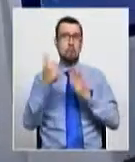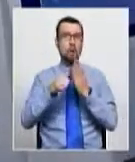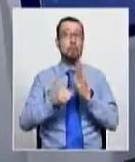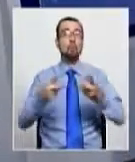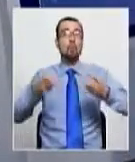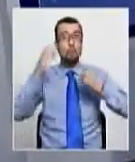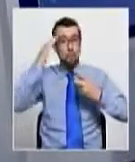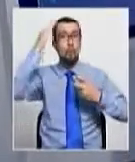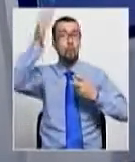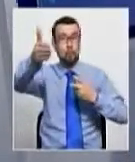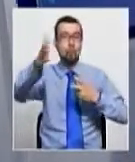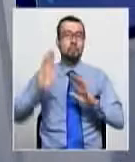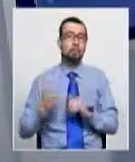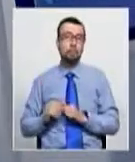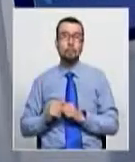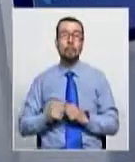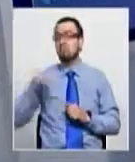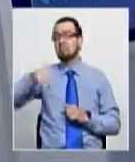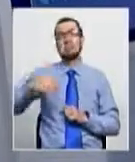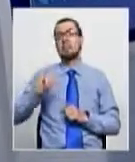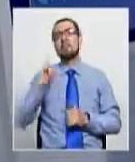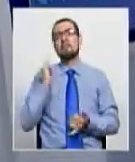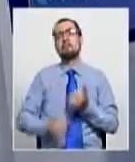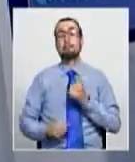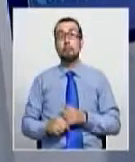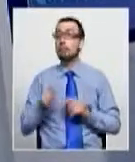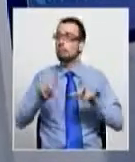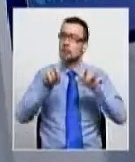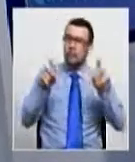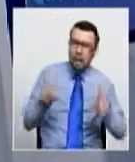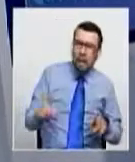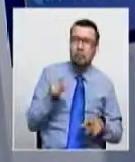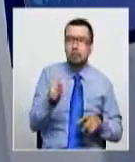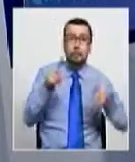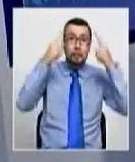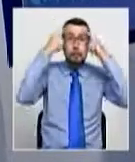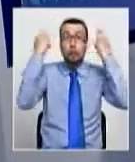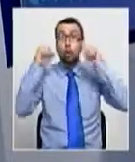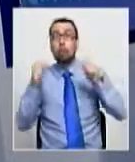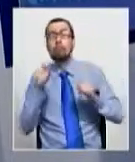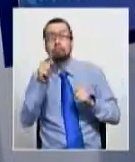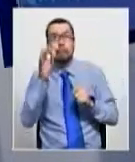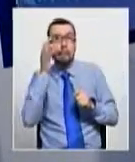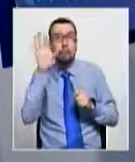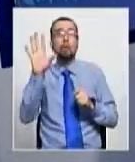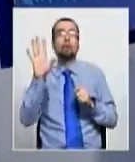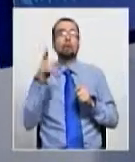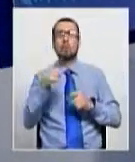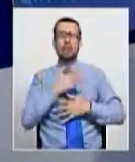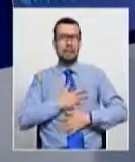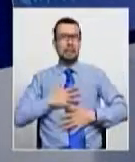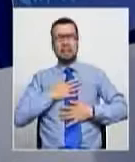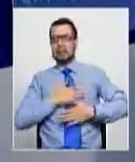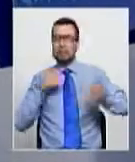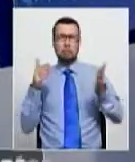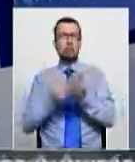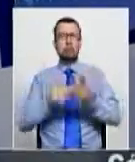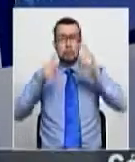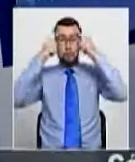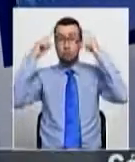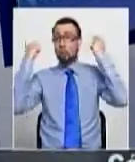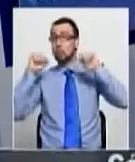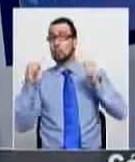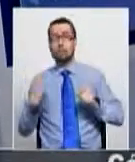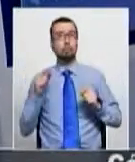sido todo por hoy entre el café tm vivimos de esos temas y de las preocupaciones si usted tiene quejas propuestas o preocupaciones sobre